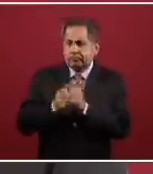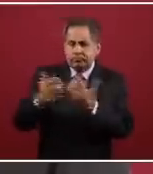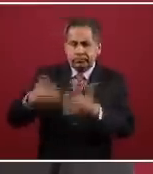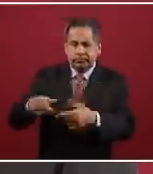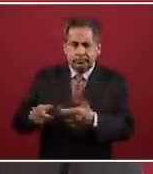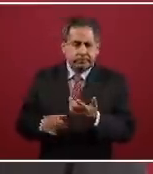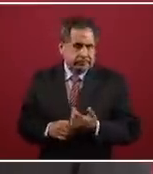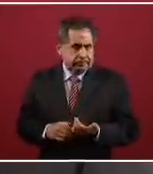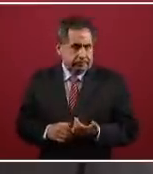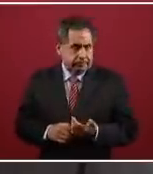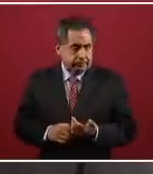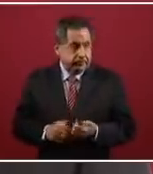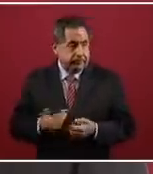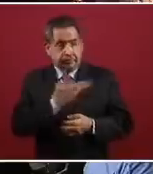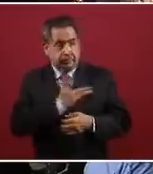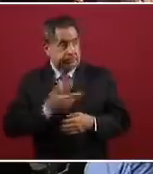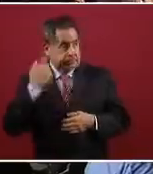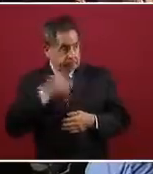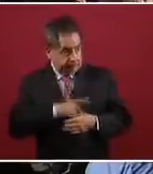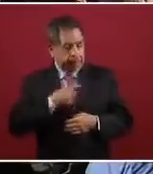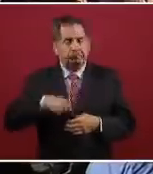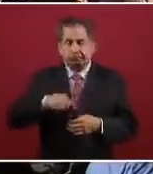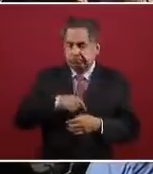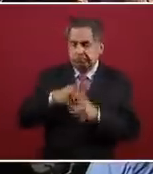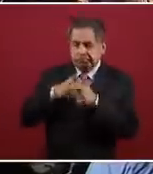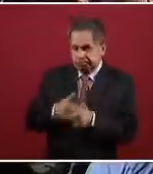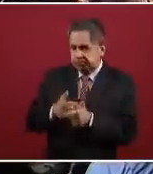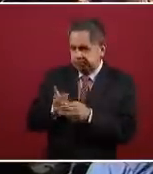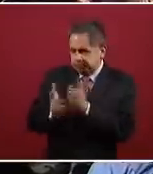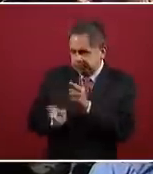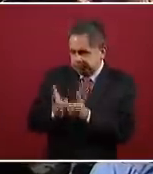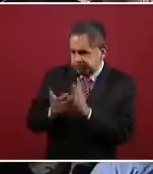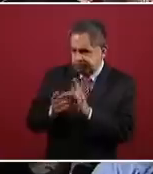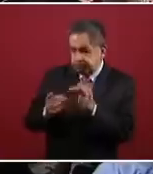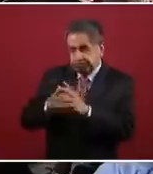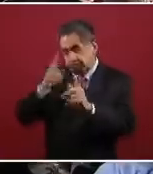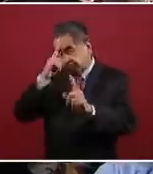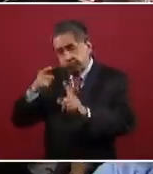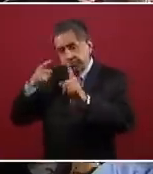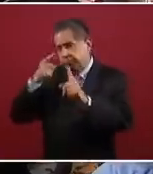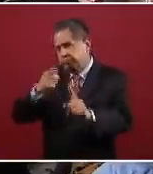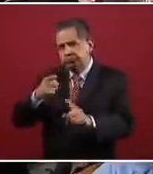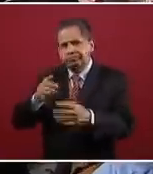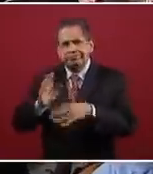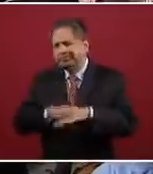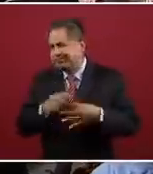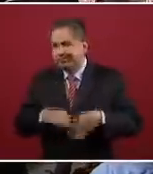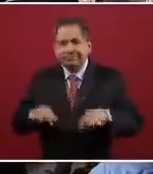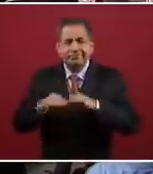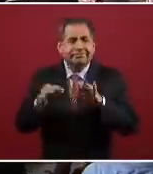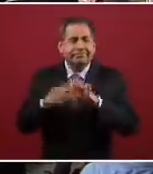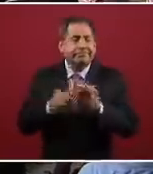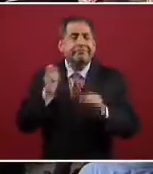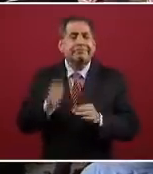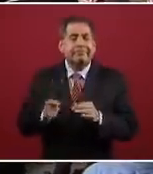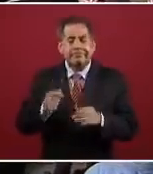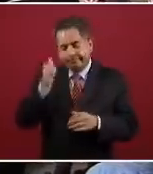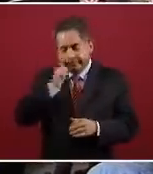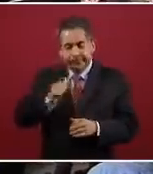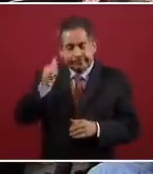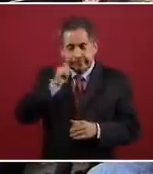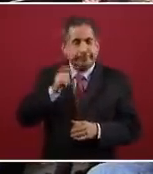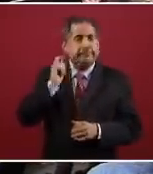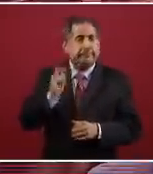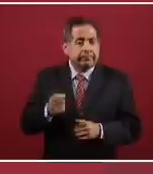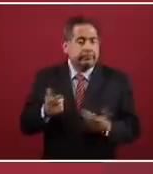Nosotros, siguiendo las instrucciones del presidente, tenemos como objetivo fundamental, permanente en todo momento,